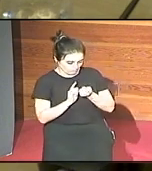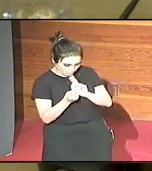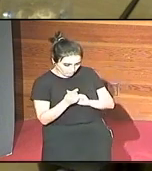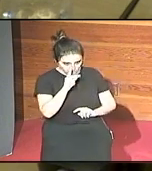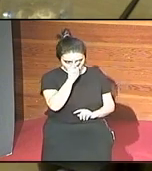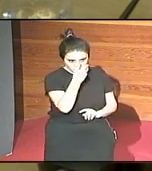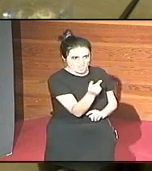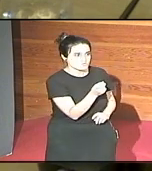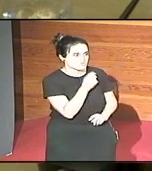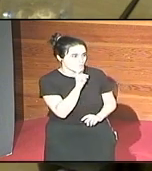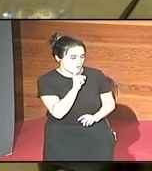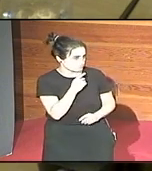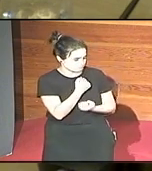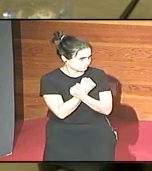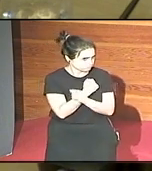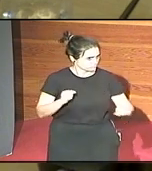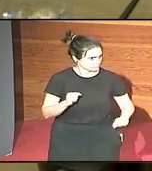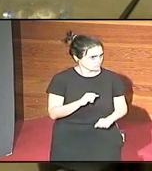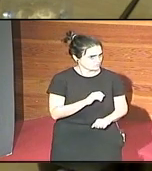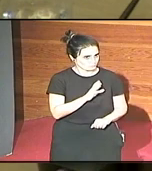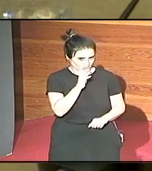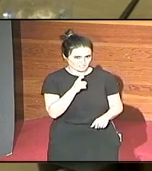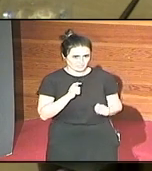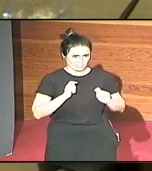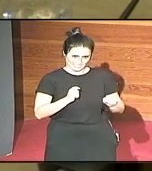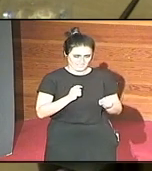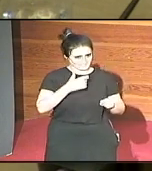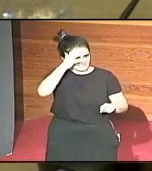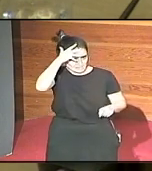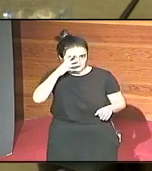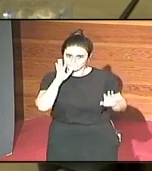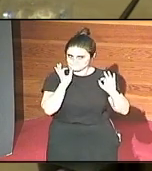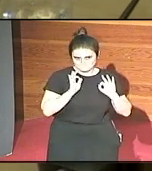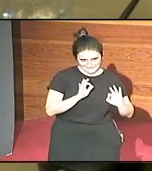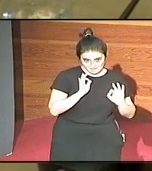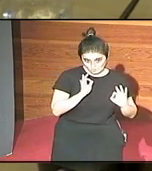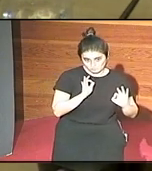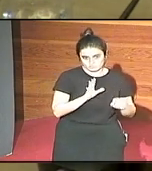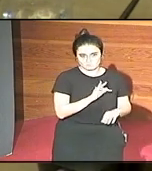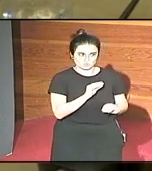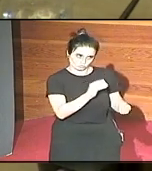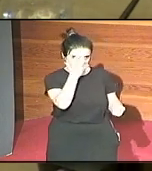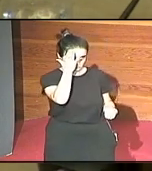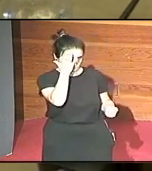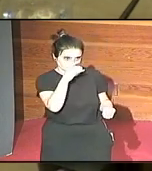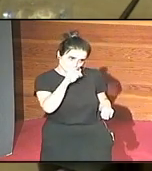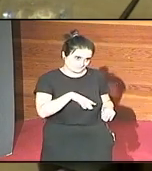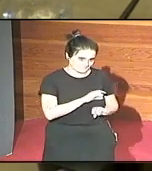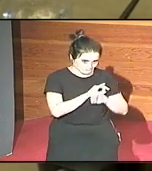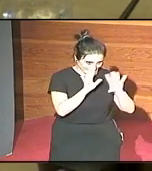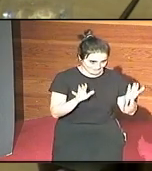imposible saber. Eso es lo que lo hace tan terriblemente peligroso, aparte de sus ideas, evidentemente.